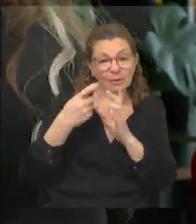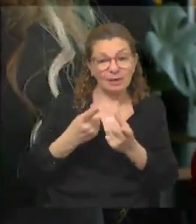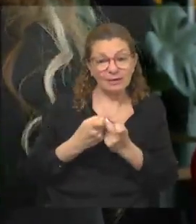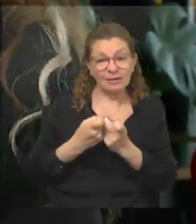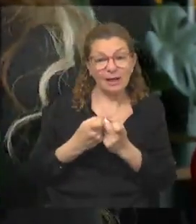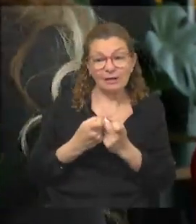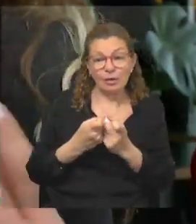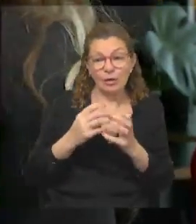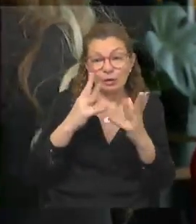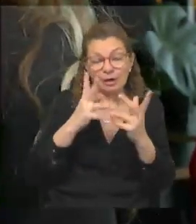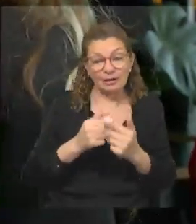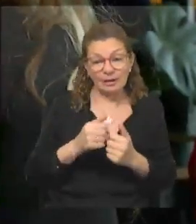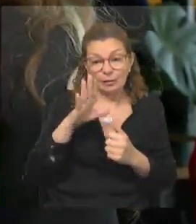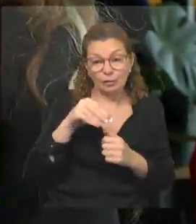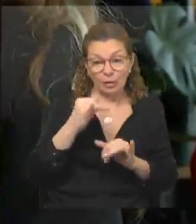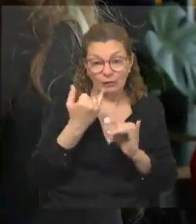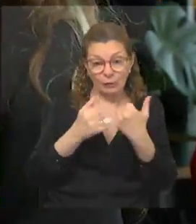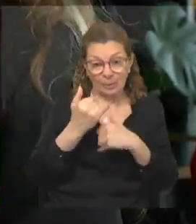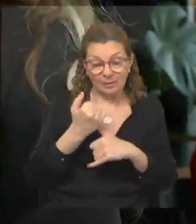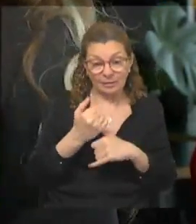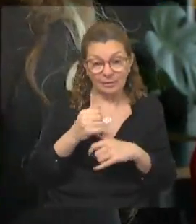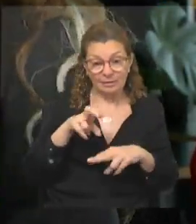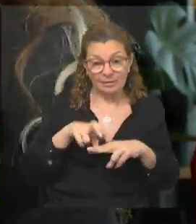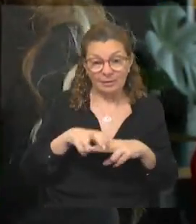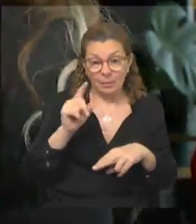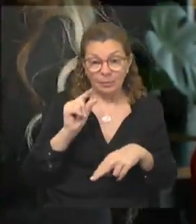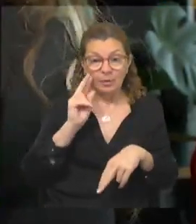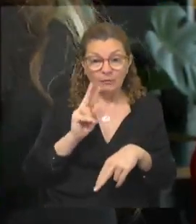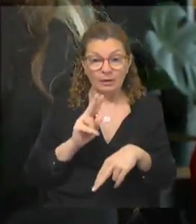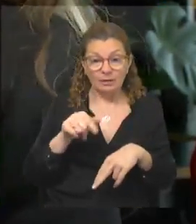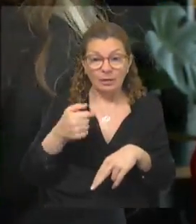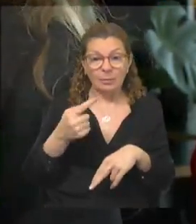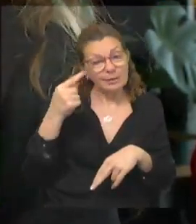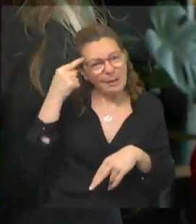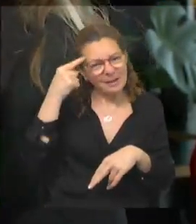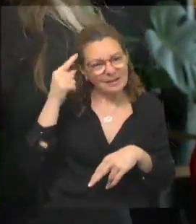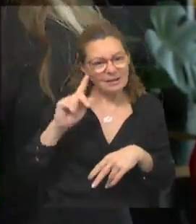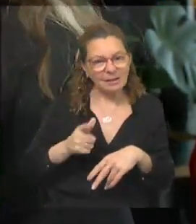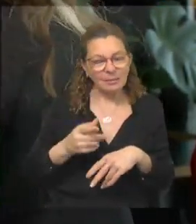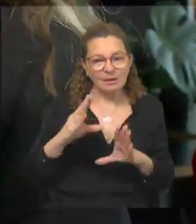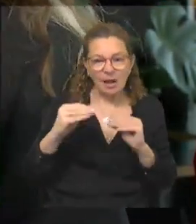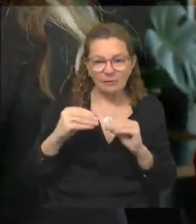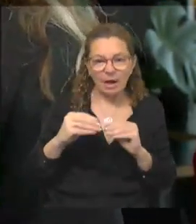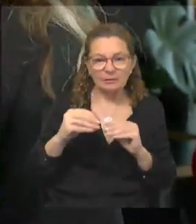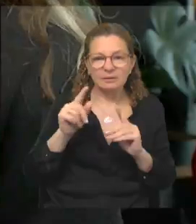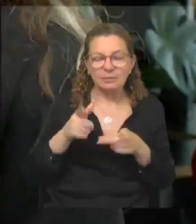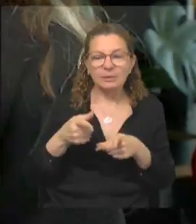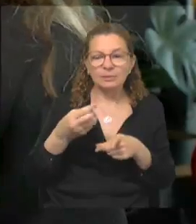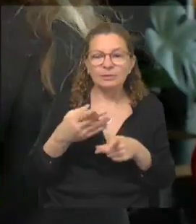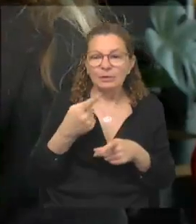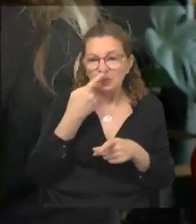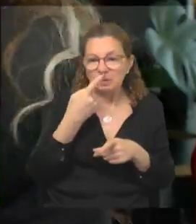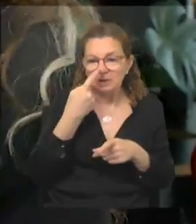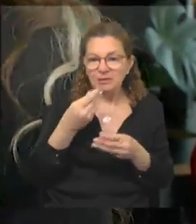es necesario organizar toda esa información y sentarnos un rato a verla y después sobre todo a reflexionar y a y a conversar eh Es por eso que nos